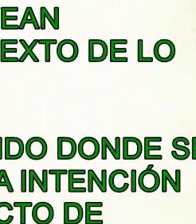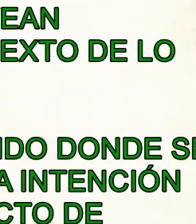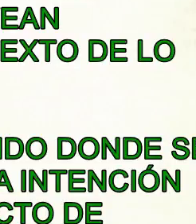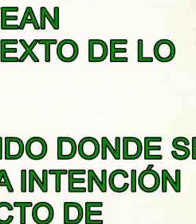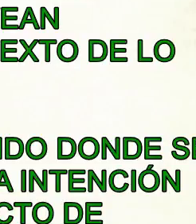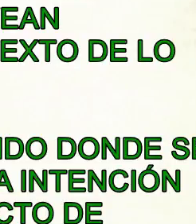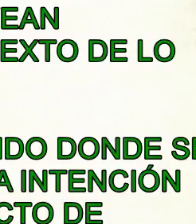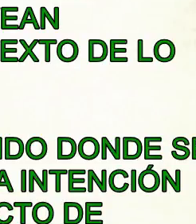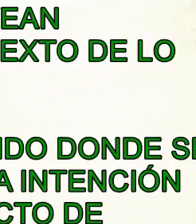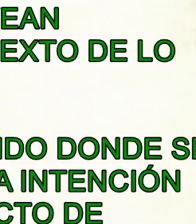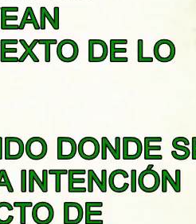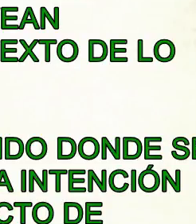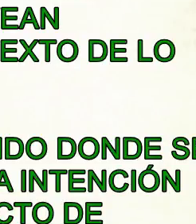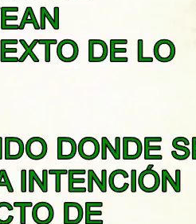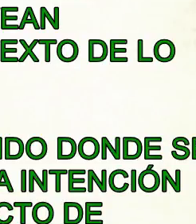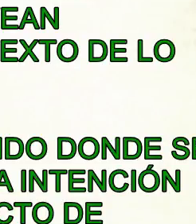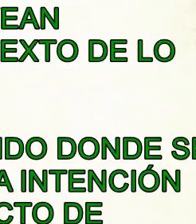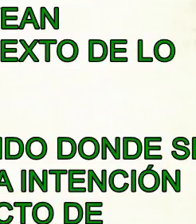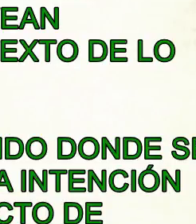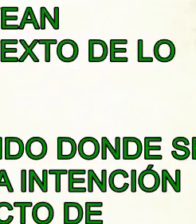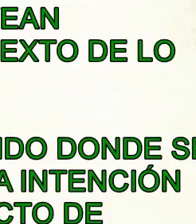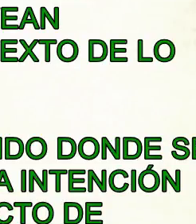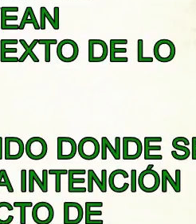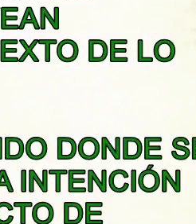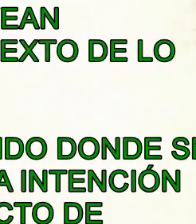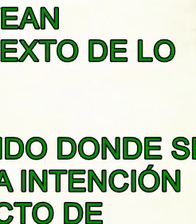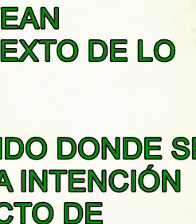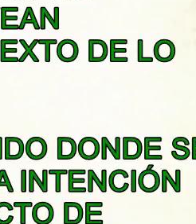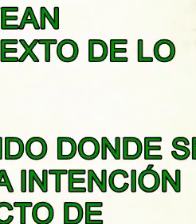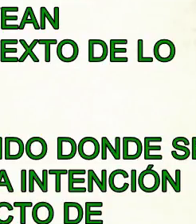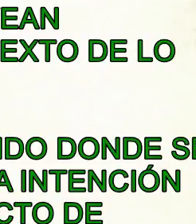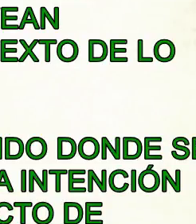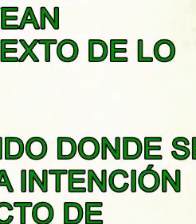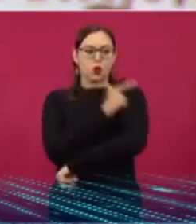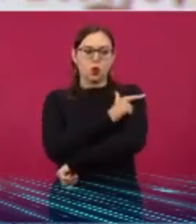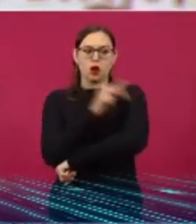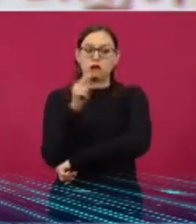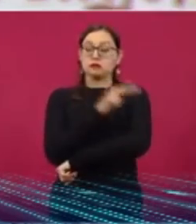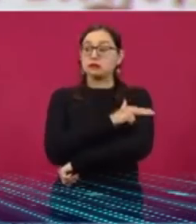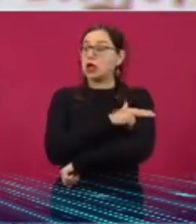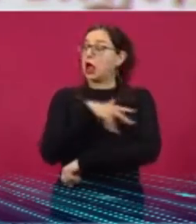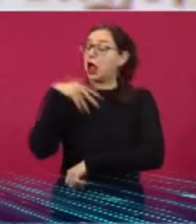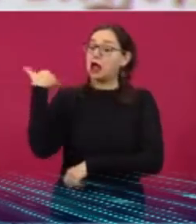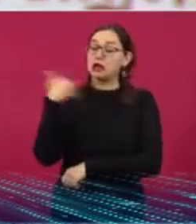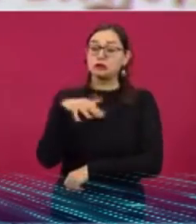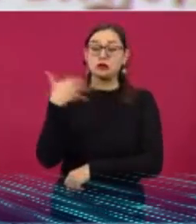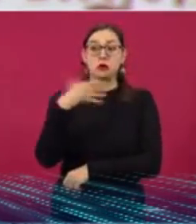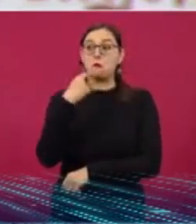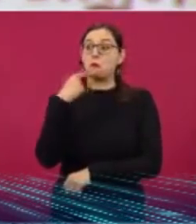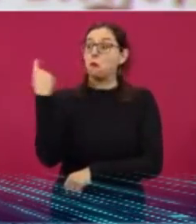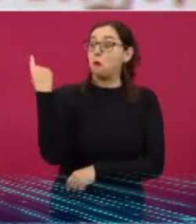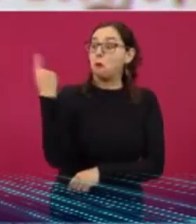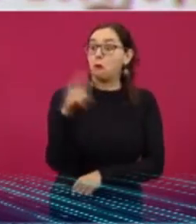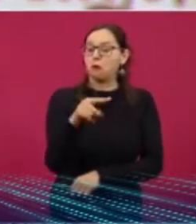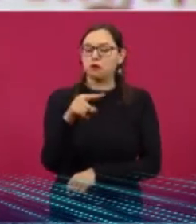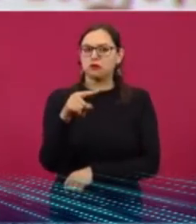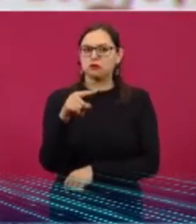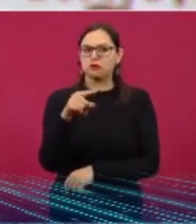El día de ayer en la sección pitera esta que conduce la vil chismosa en el circo grotesco de las